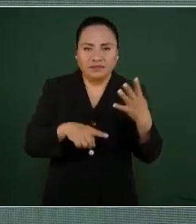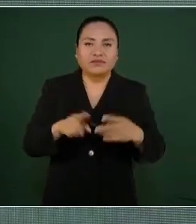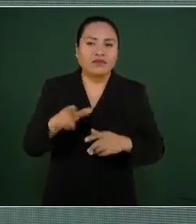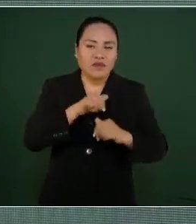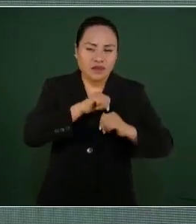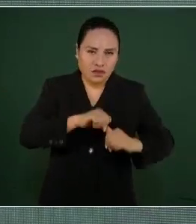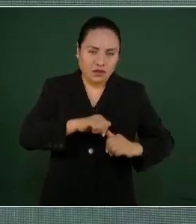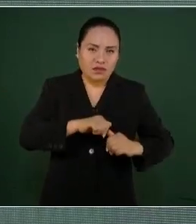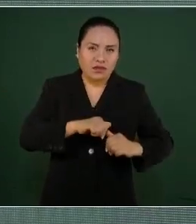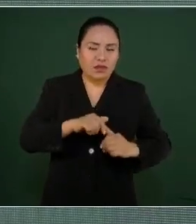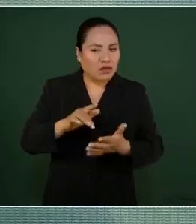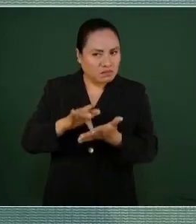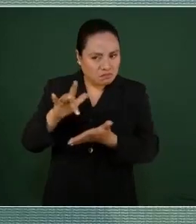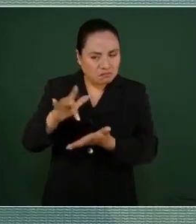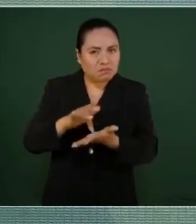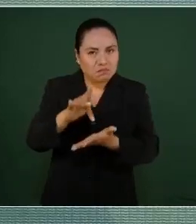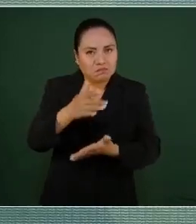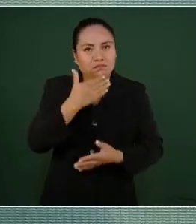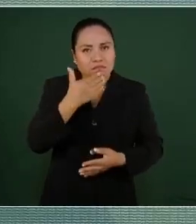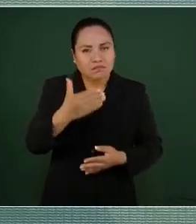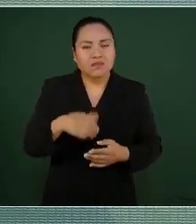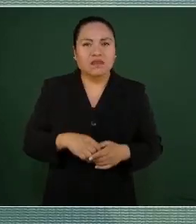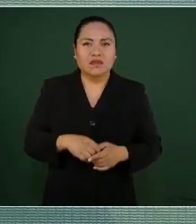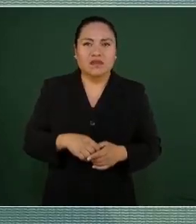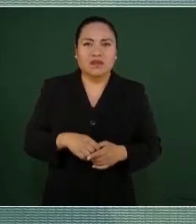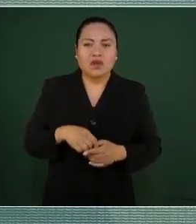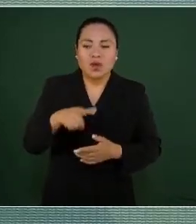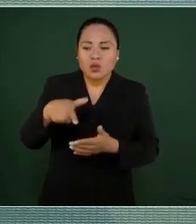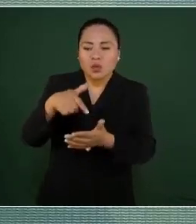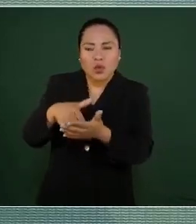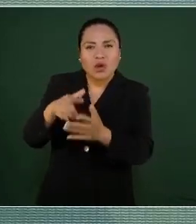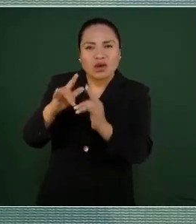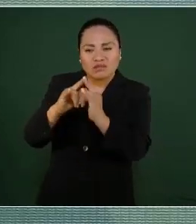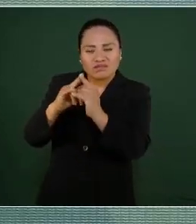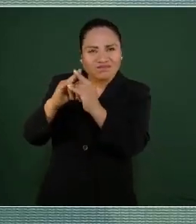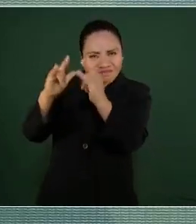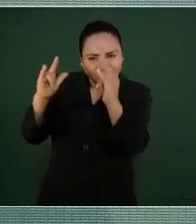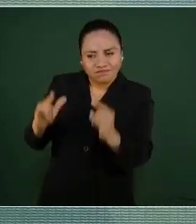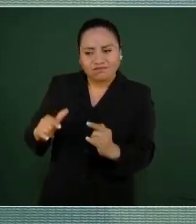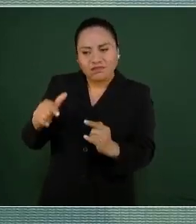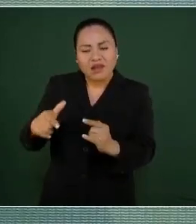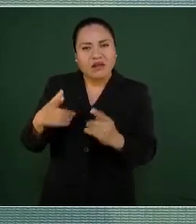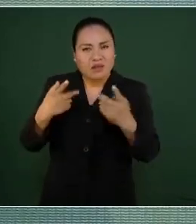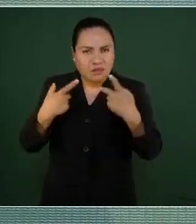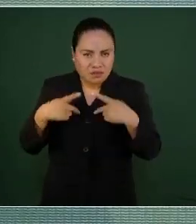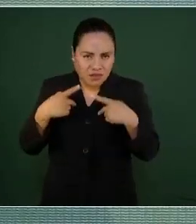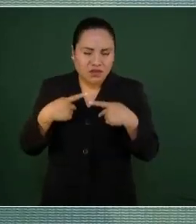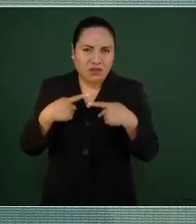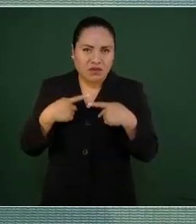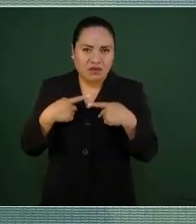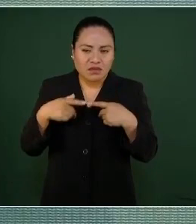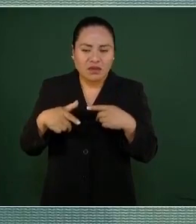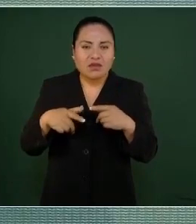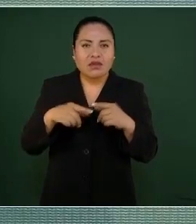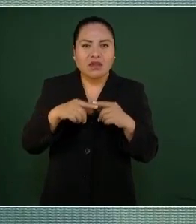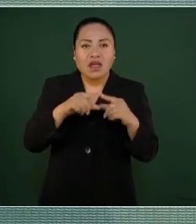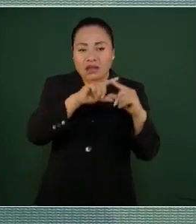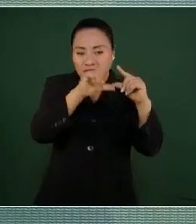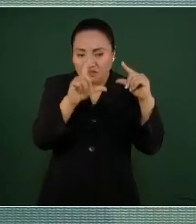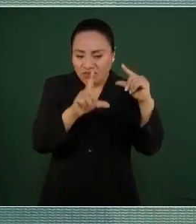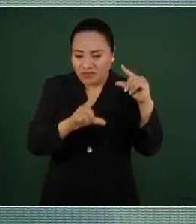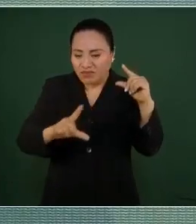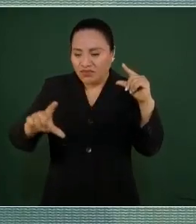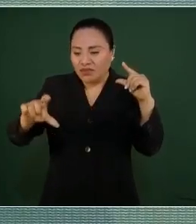el que podamos nosotros tener albergues en el sureste